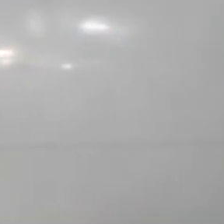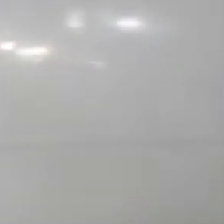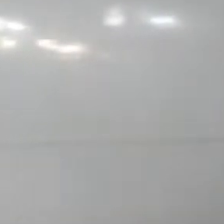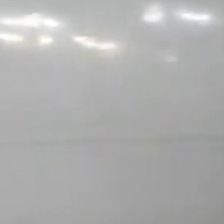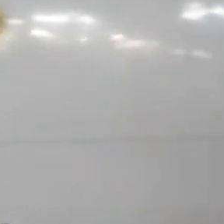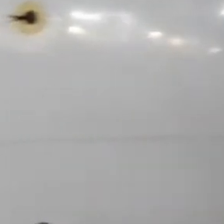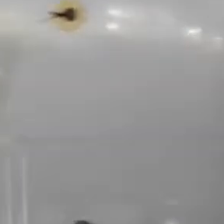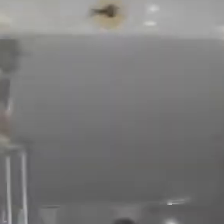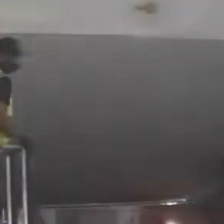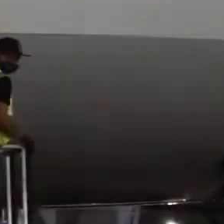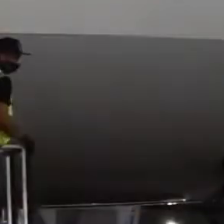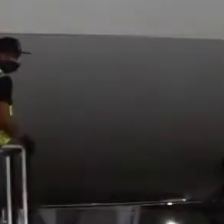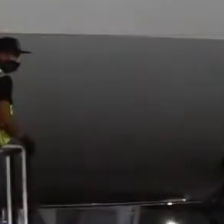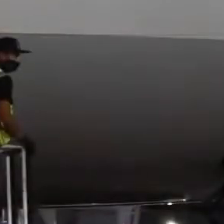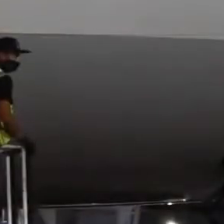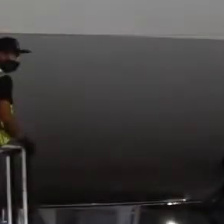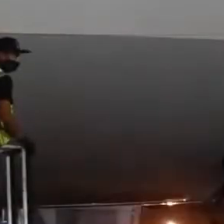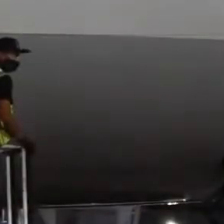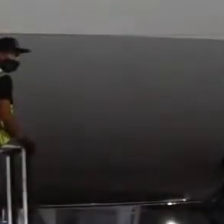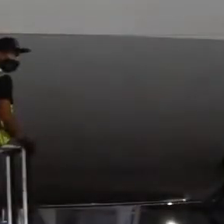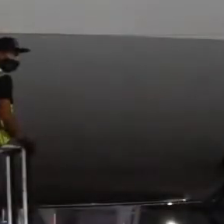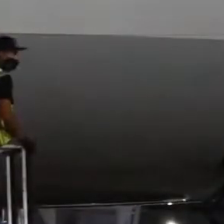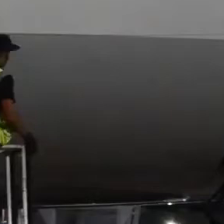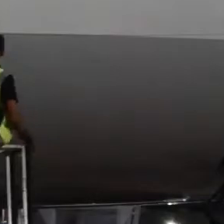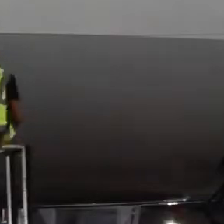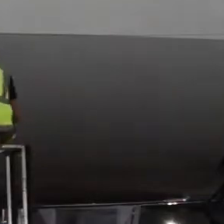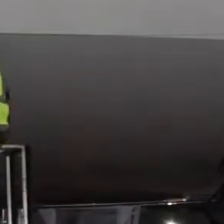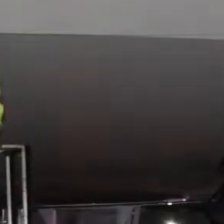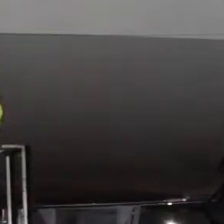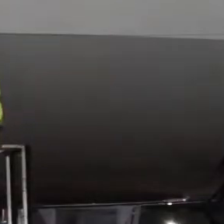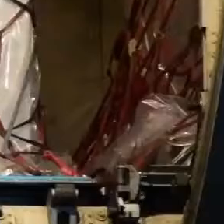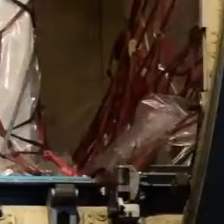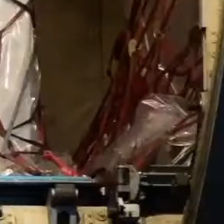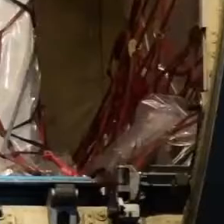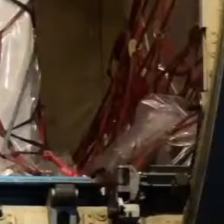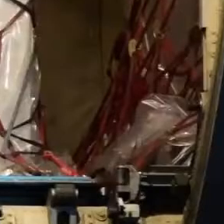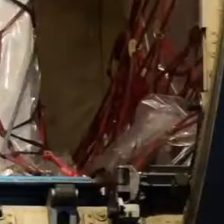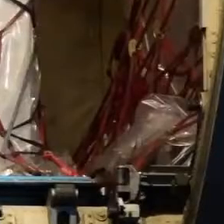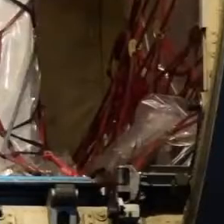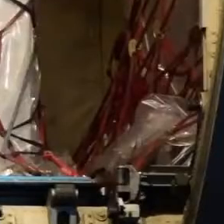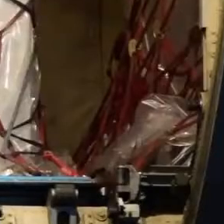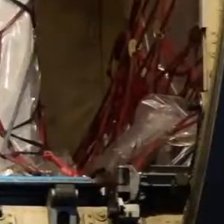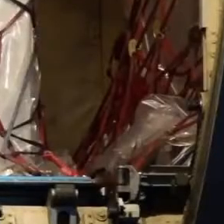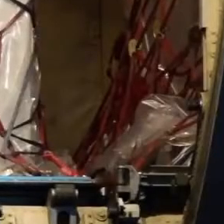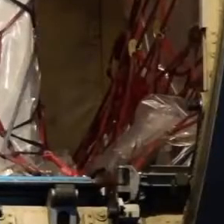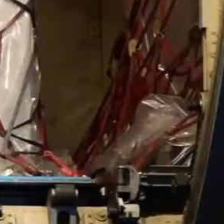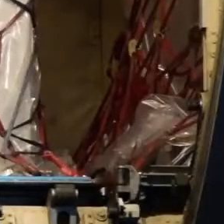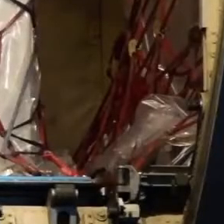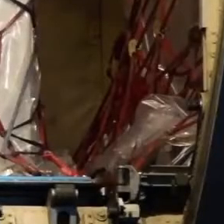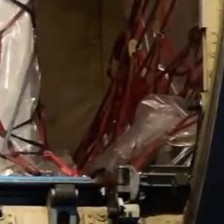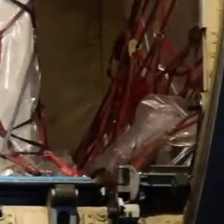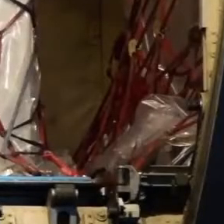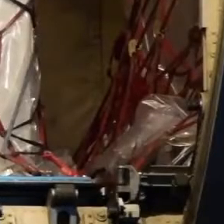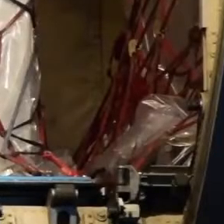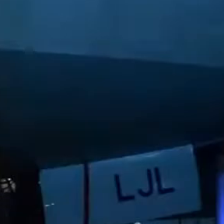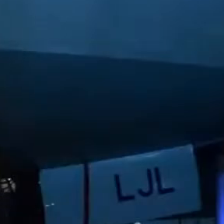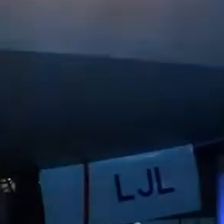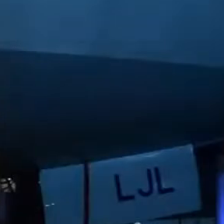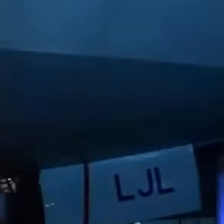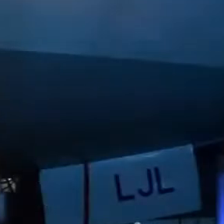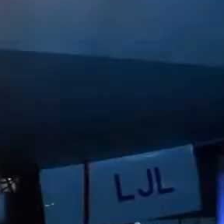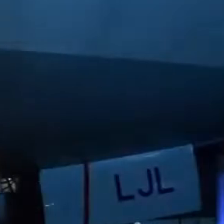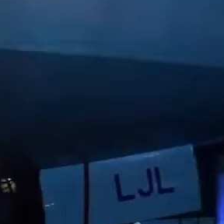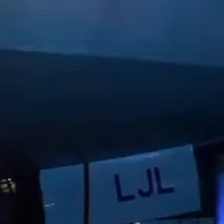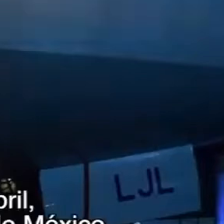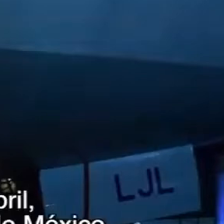Durante esta semana, México recibió embarques de vacunas envasadas y a granel de 4 diferentes farmacéuticas para continuar con la Estrategia Nacional de